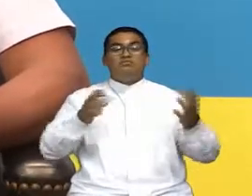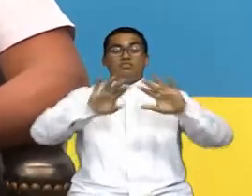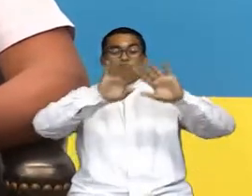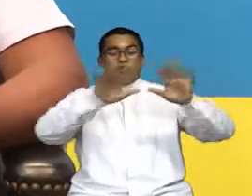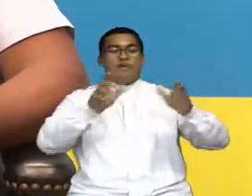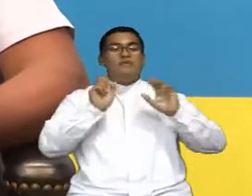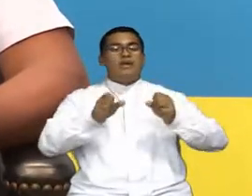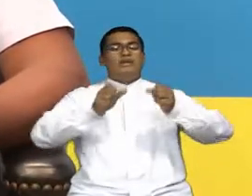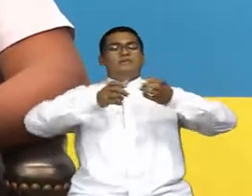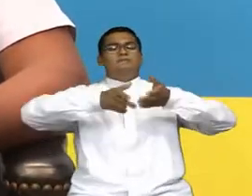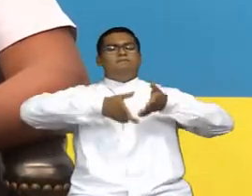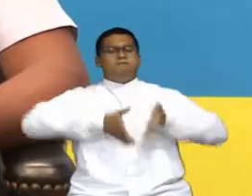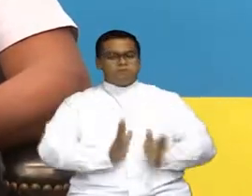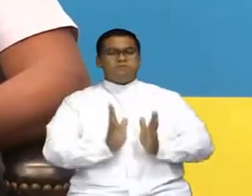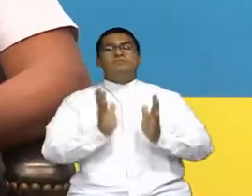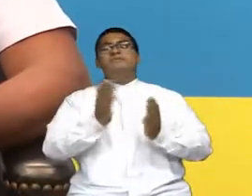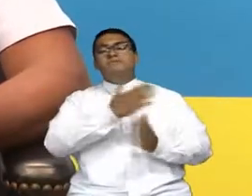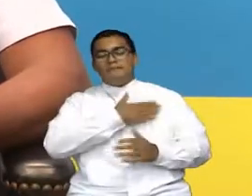mujer se sienta con mejor,